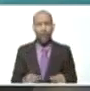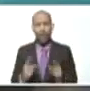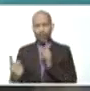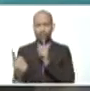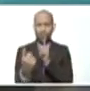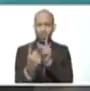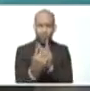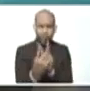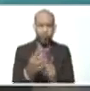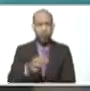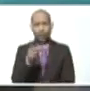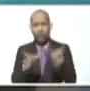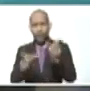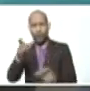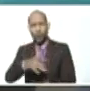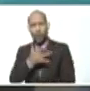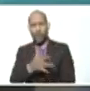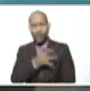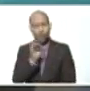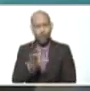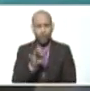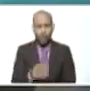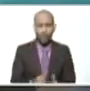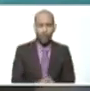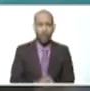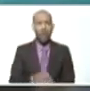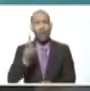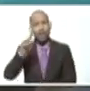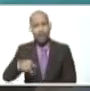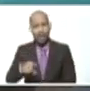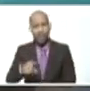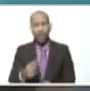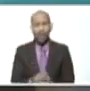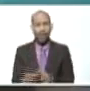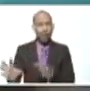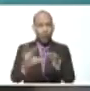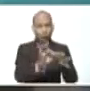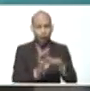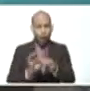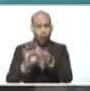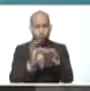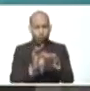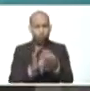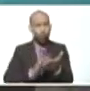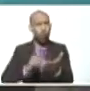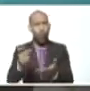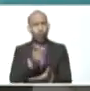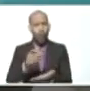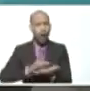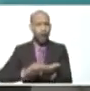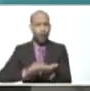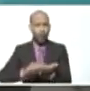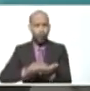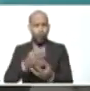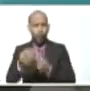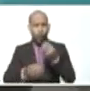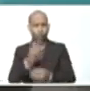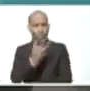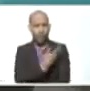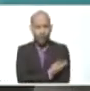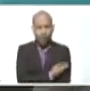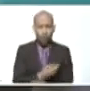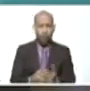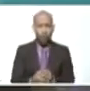cerca de los que sufren, y también sea la ocasión para unirnos en la búsqueda de soluciones, como la vacuna,